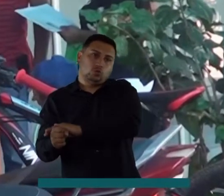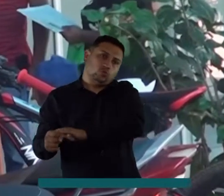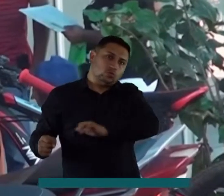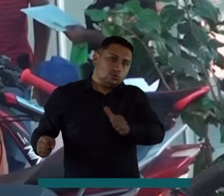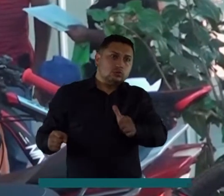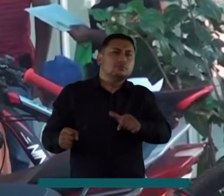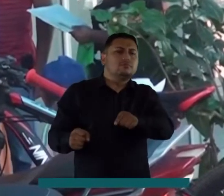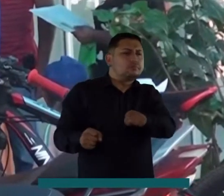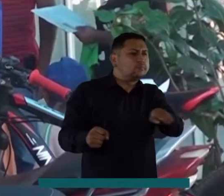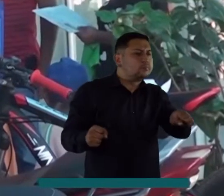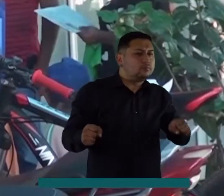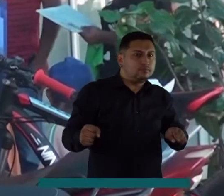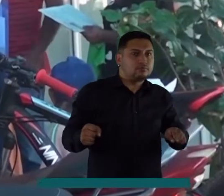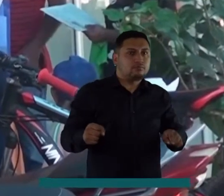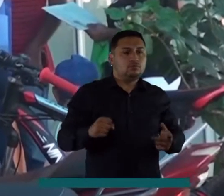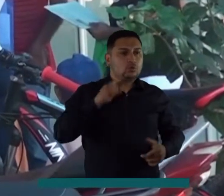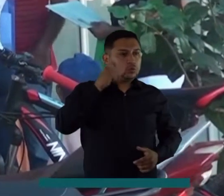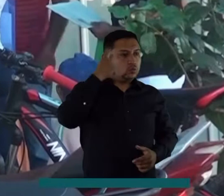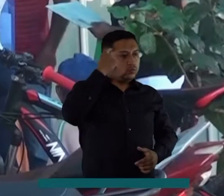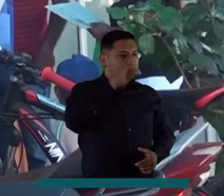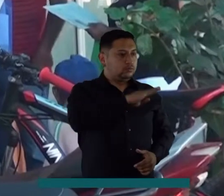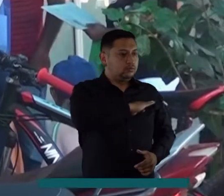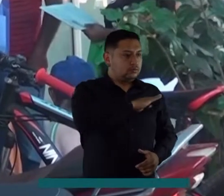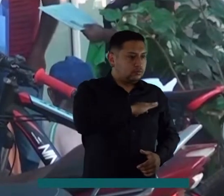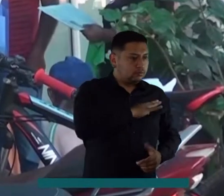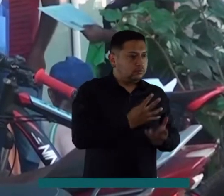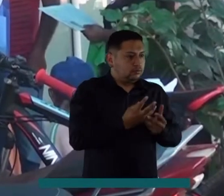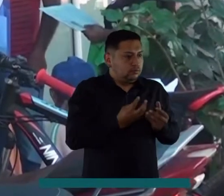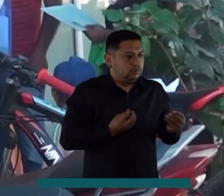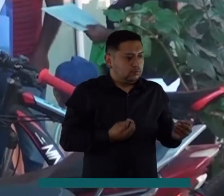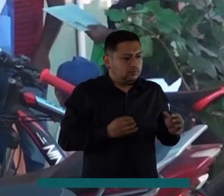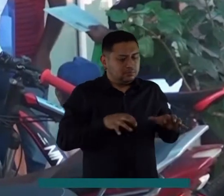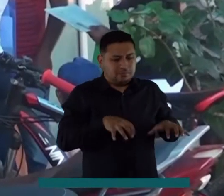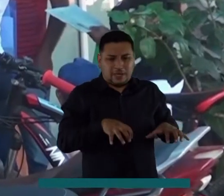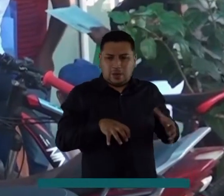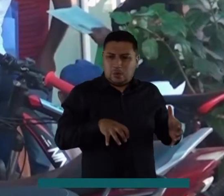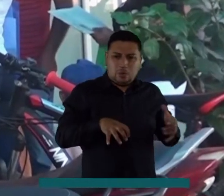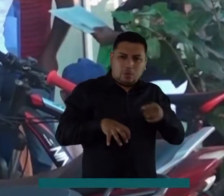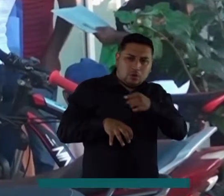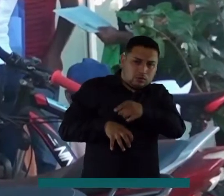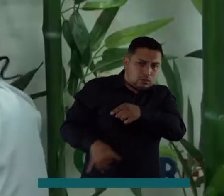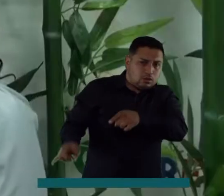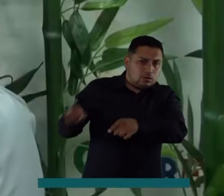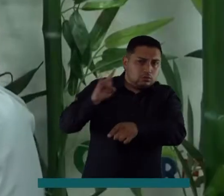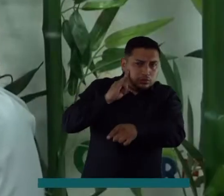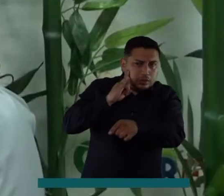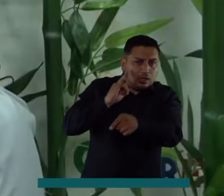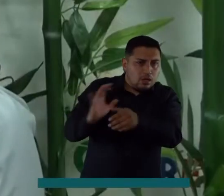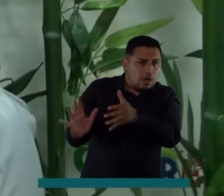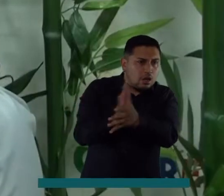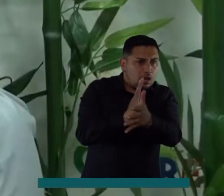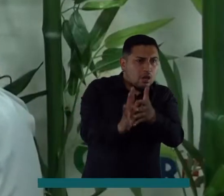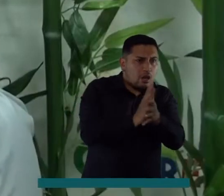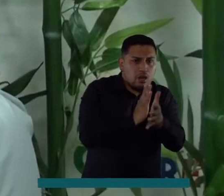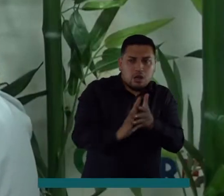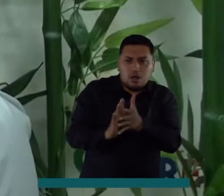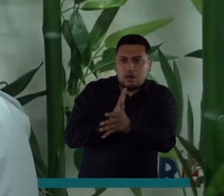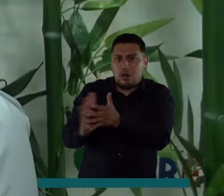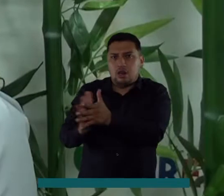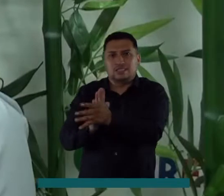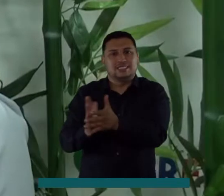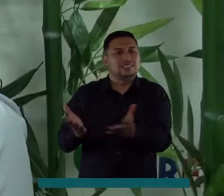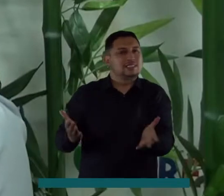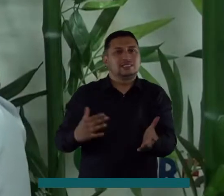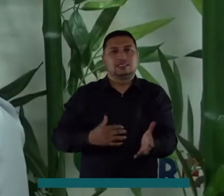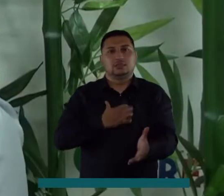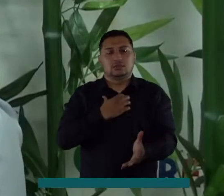local y departamental a reaccionar, escuchando, tramitando y escalando según su gravedad cada historia. En la Secretaría de Desarrollo Social contamos con un